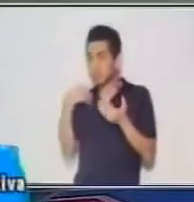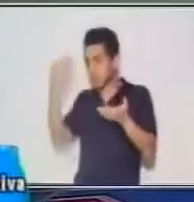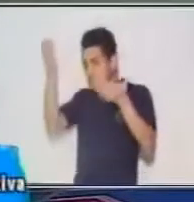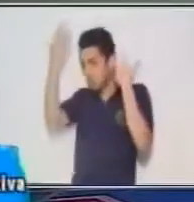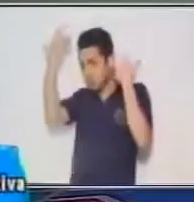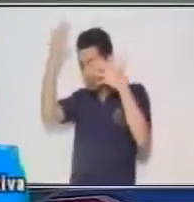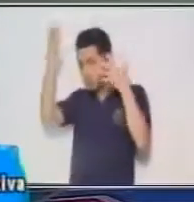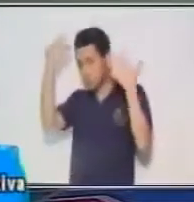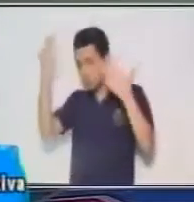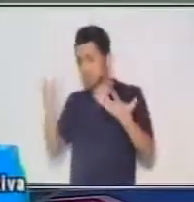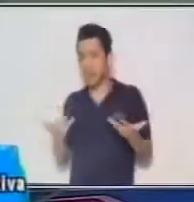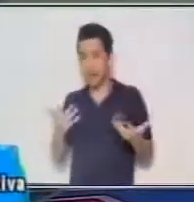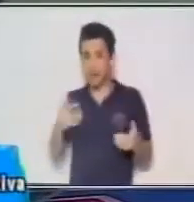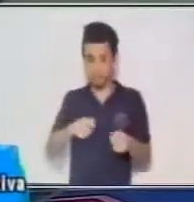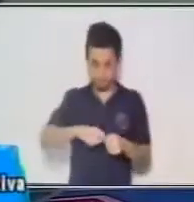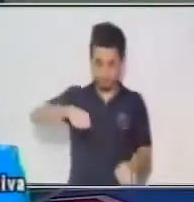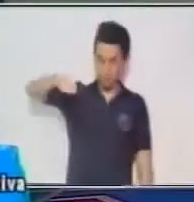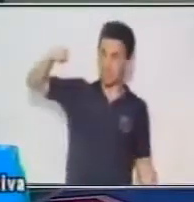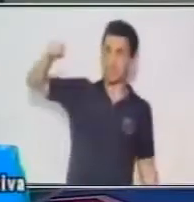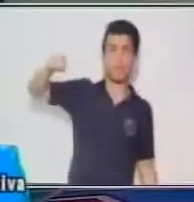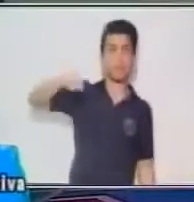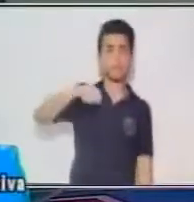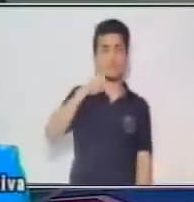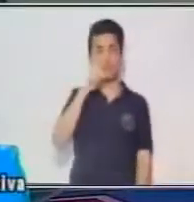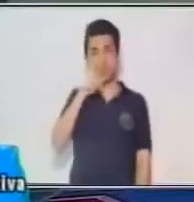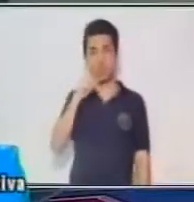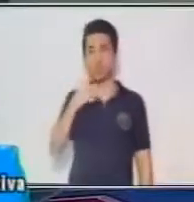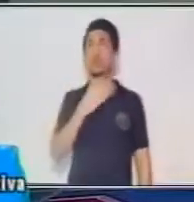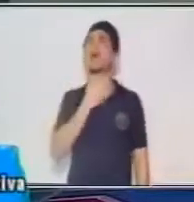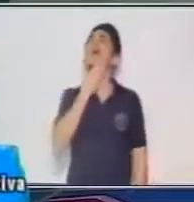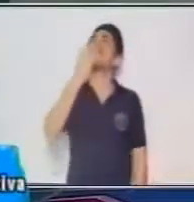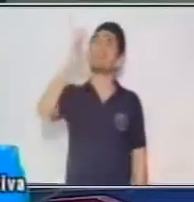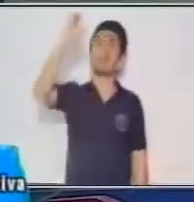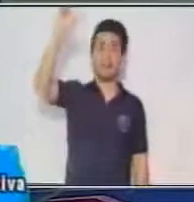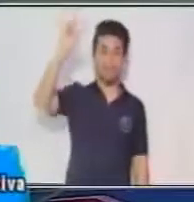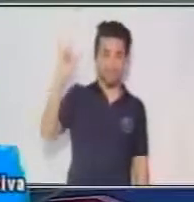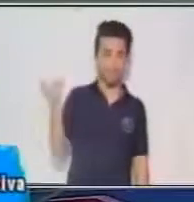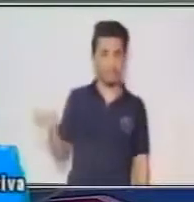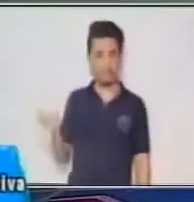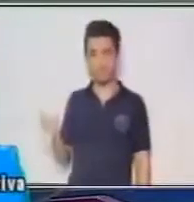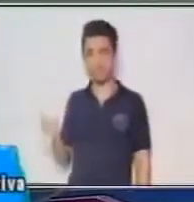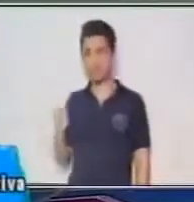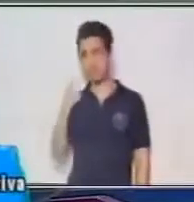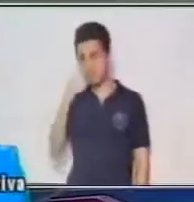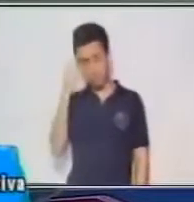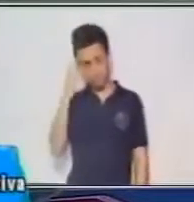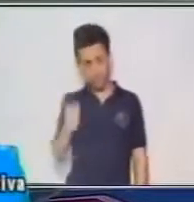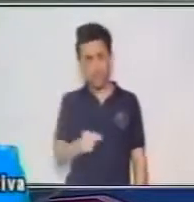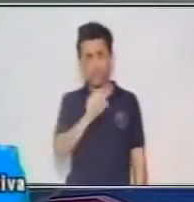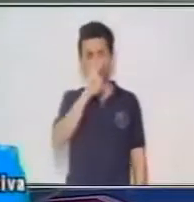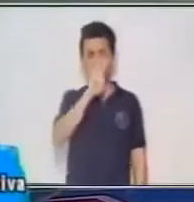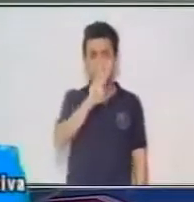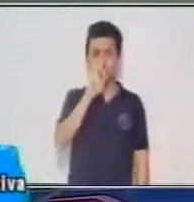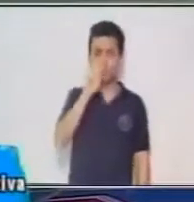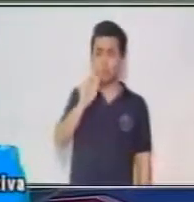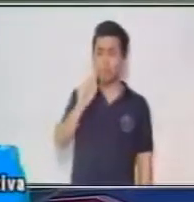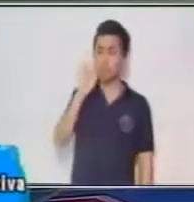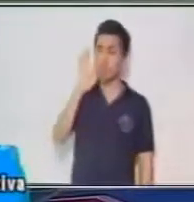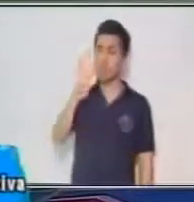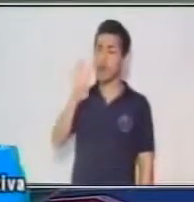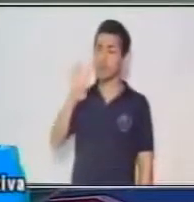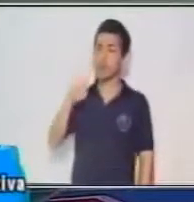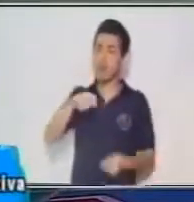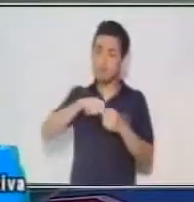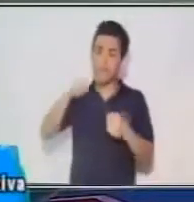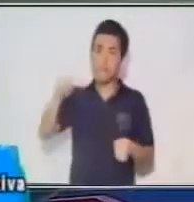cuánto podía medir el cuello de una jirafa. Imaginémonos 2.4 metros de altura